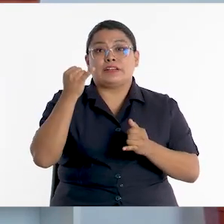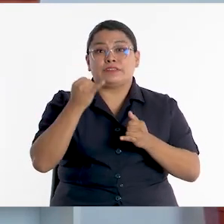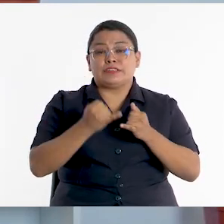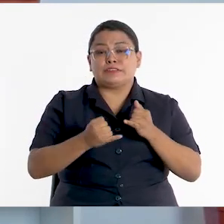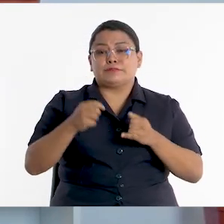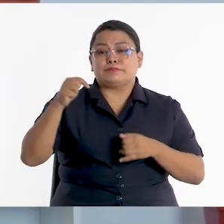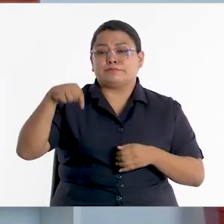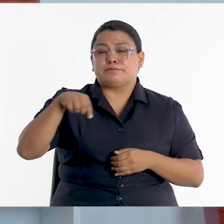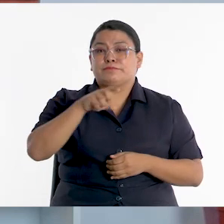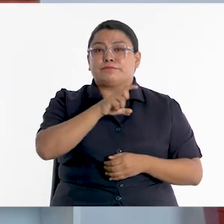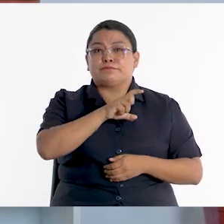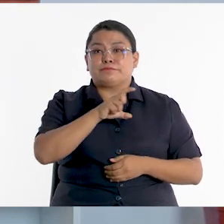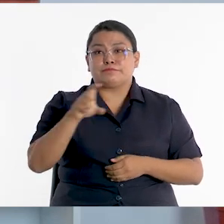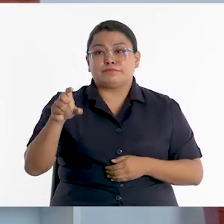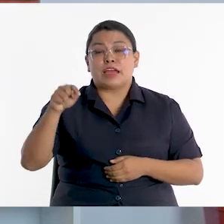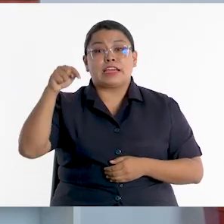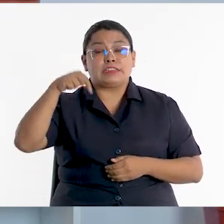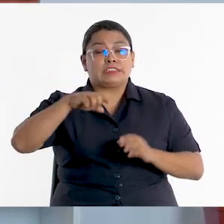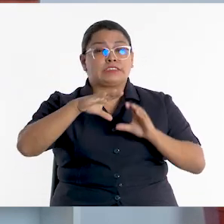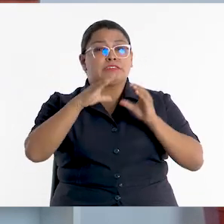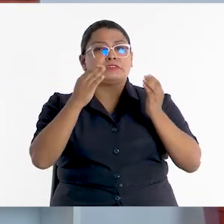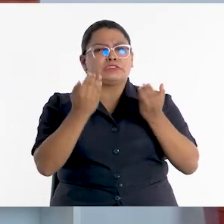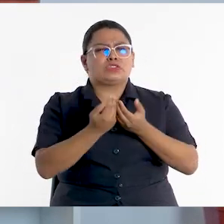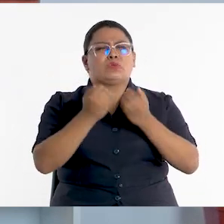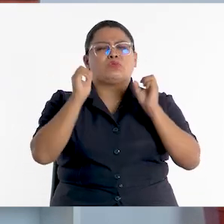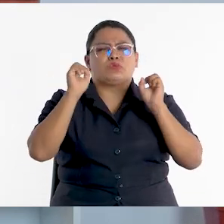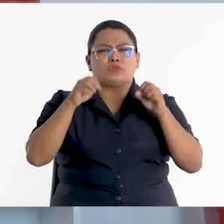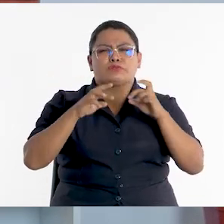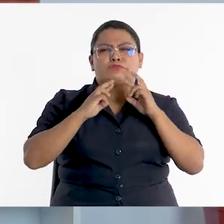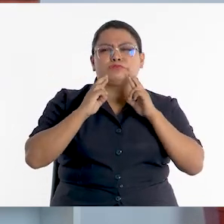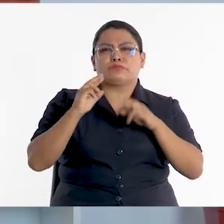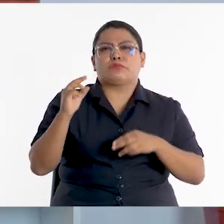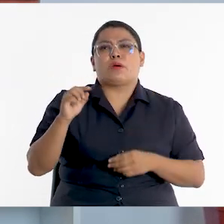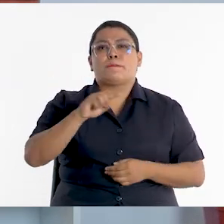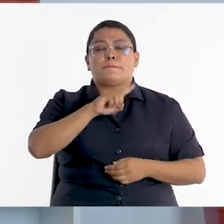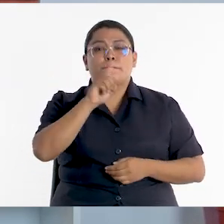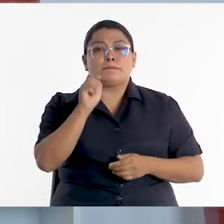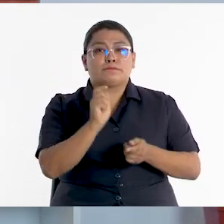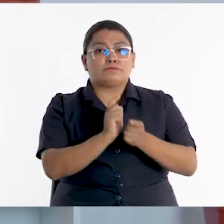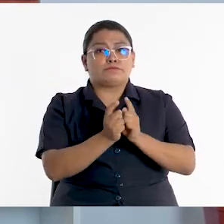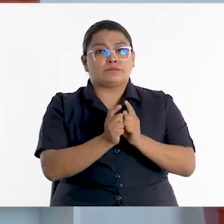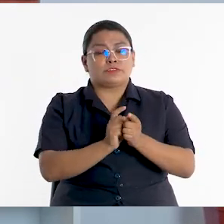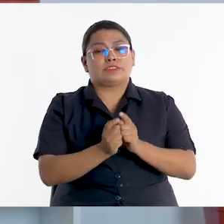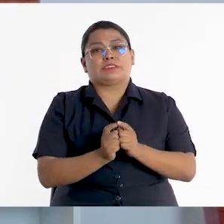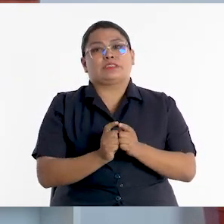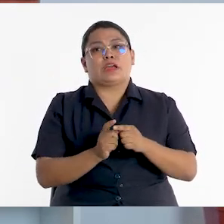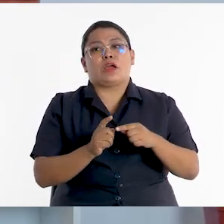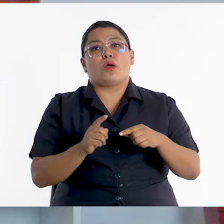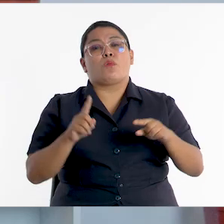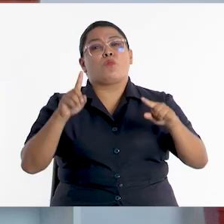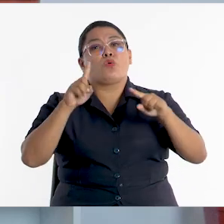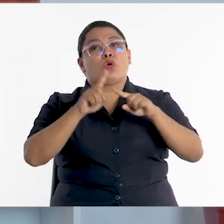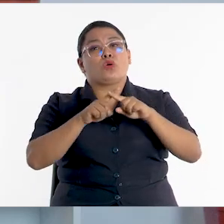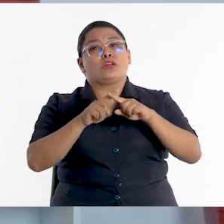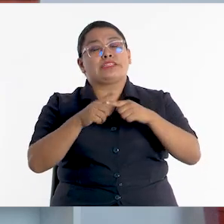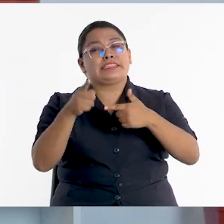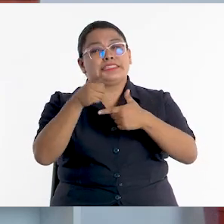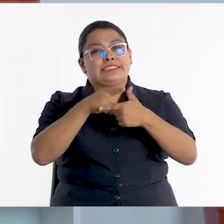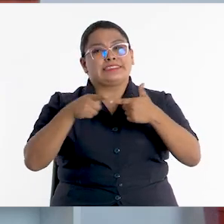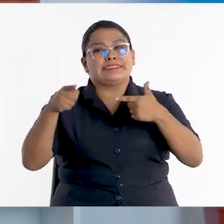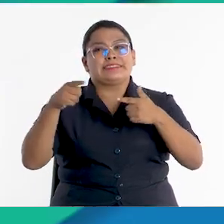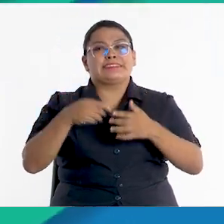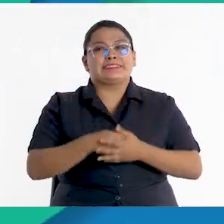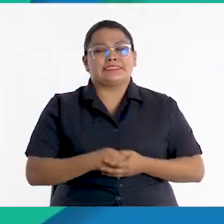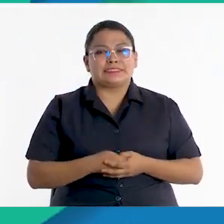finalizar esta semana y este webinario, podemos responder preguntas relacionadas a las operaciones de multiplicación y